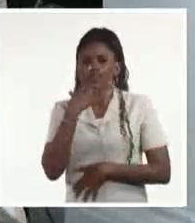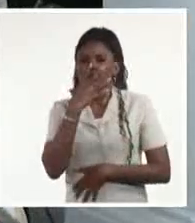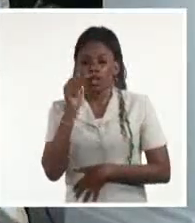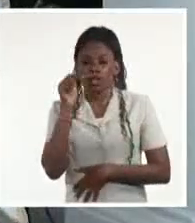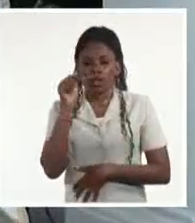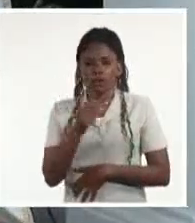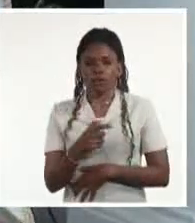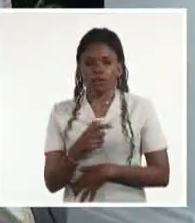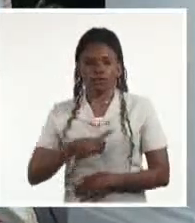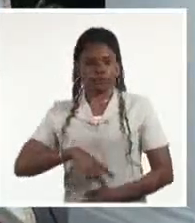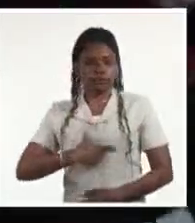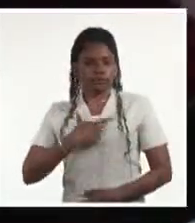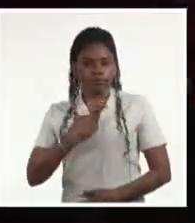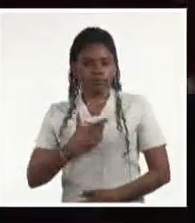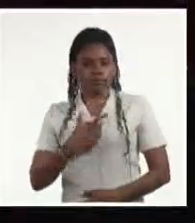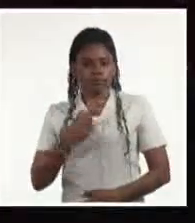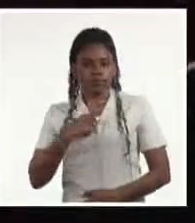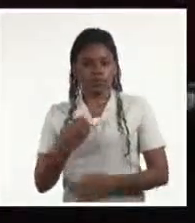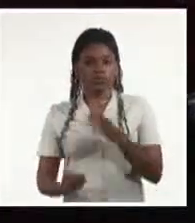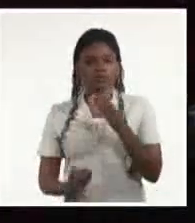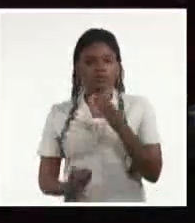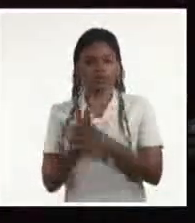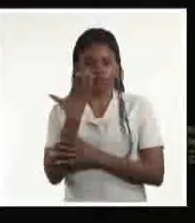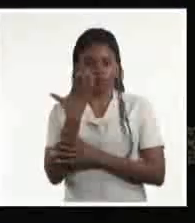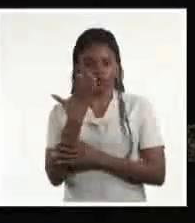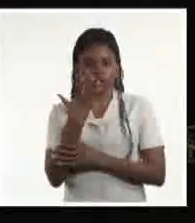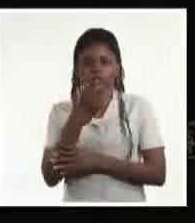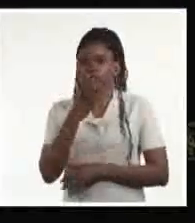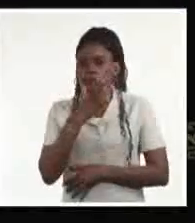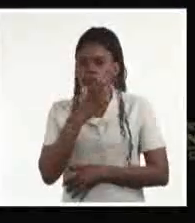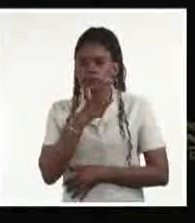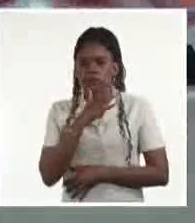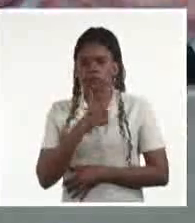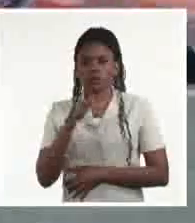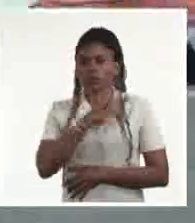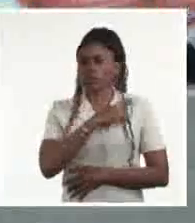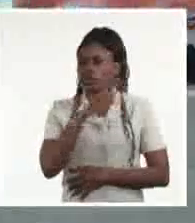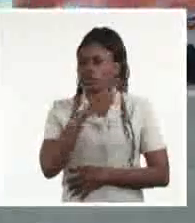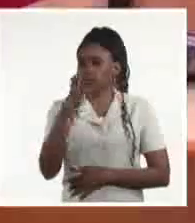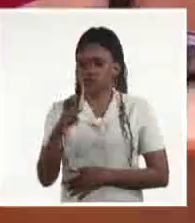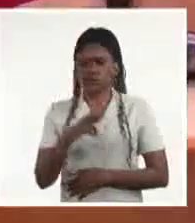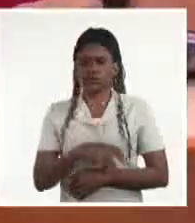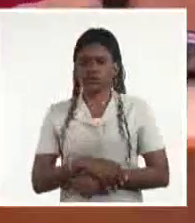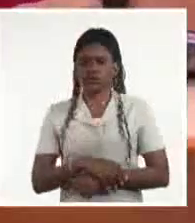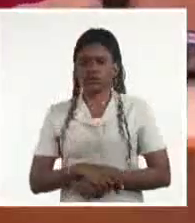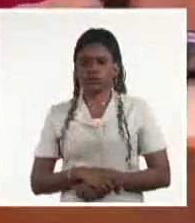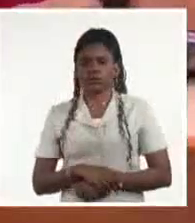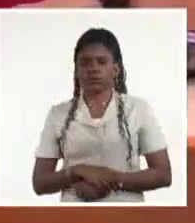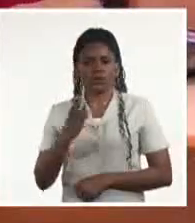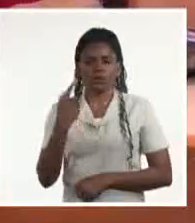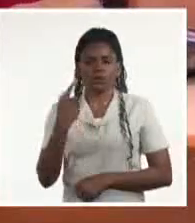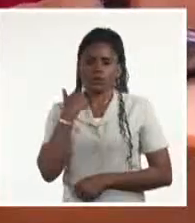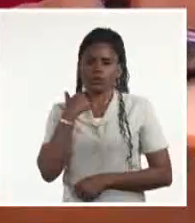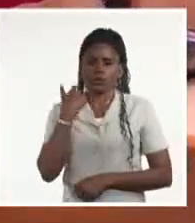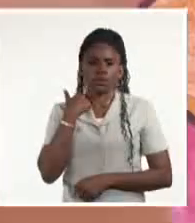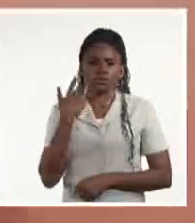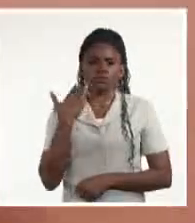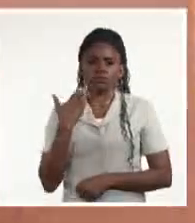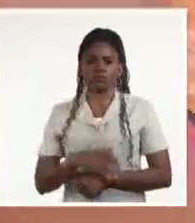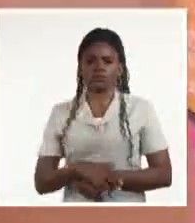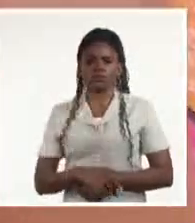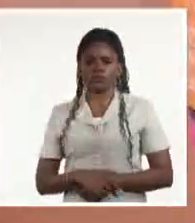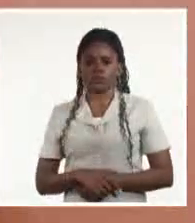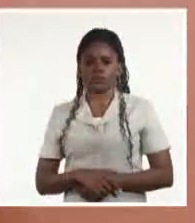la revolución más lindo y la conquista más lograda en todos estos años. Reconforta en la sociedad cubana y en